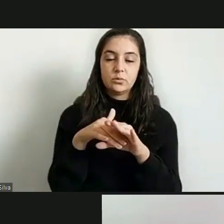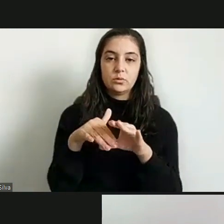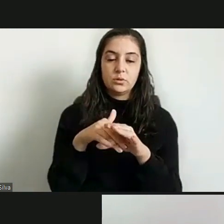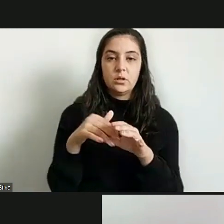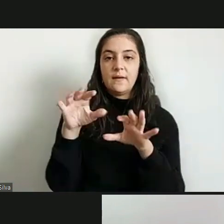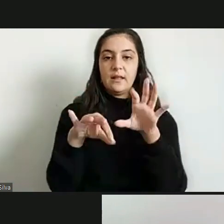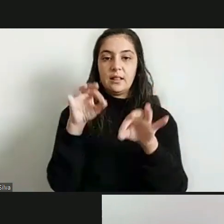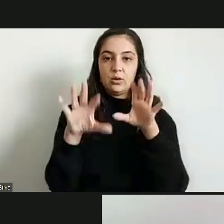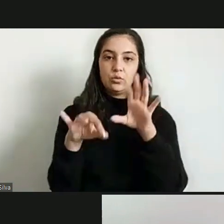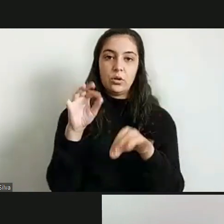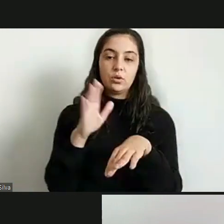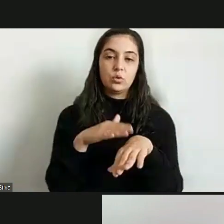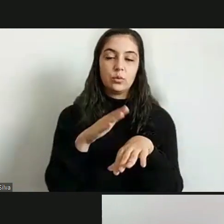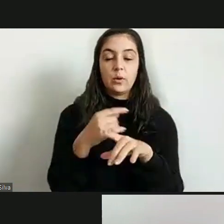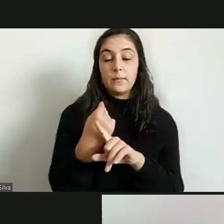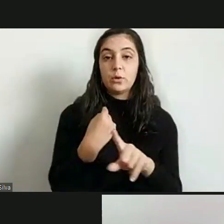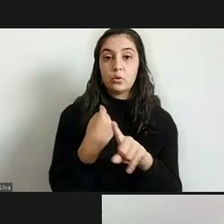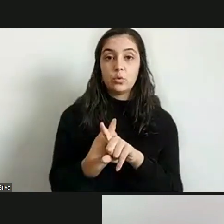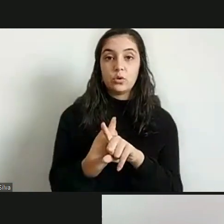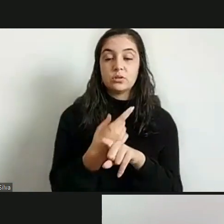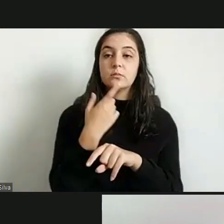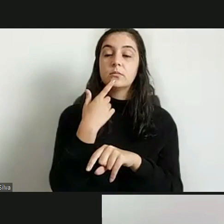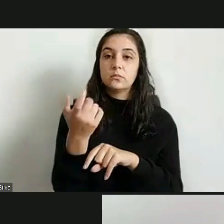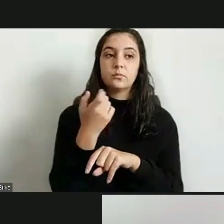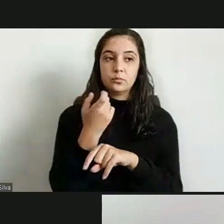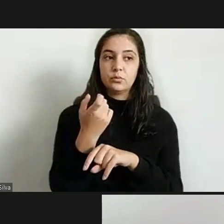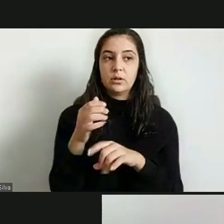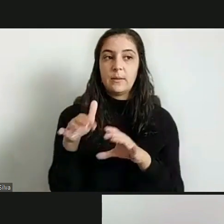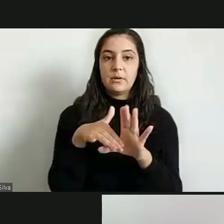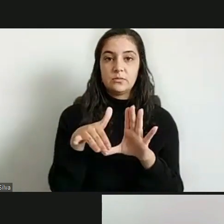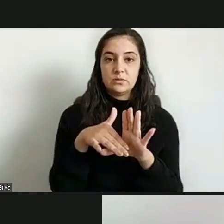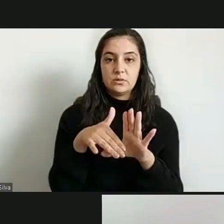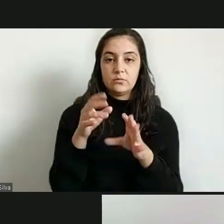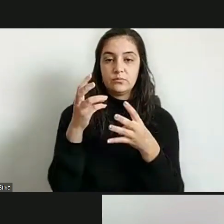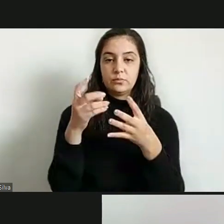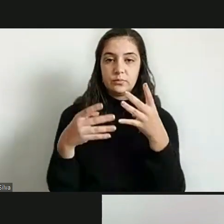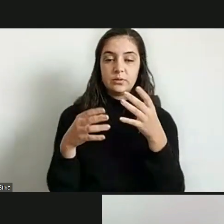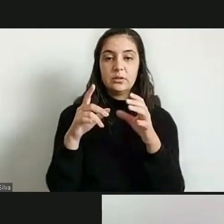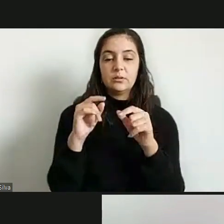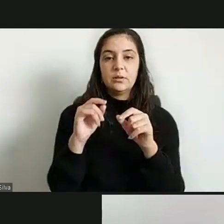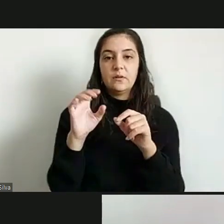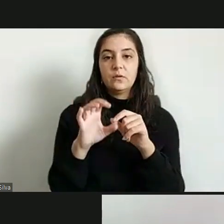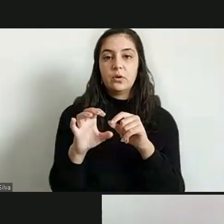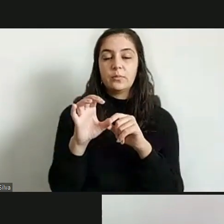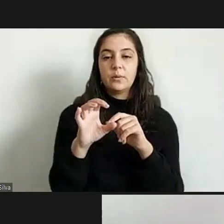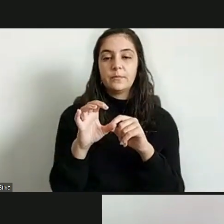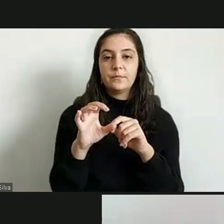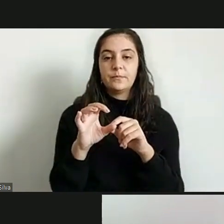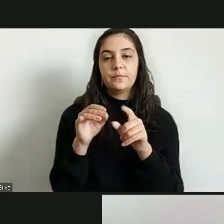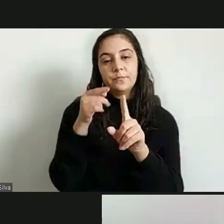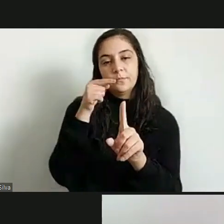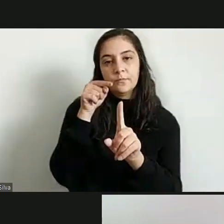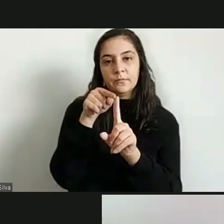electoral, porque hay un elemento que pregunta sobre los tipos de participación y también sobre específicamente